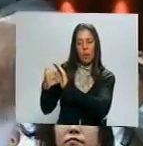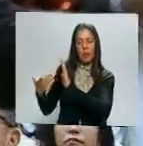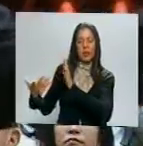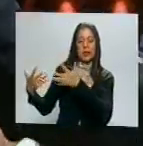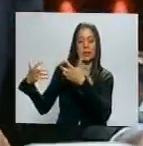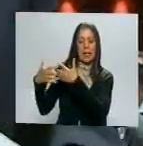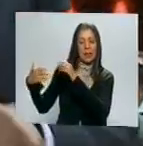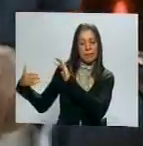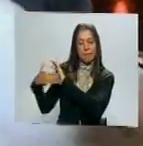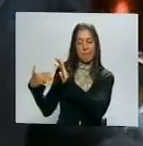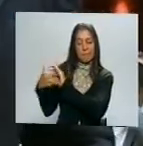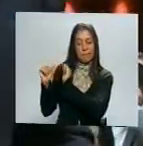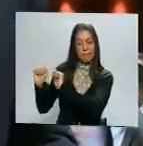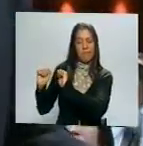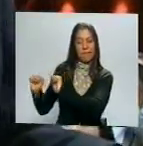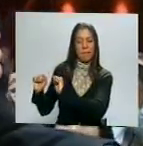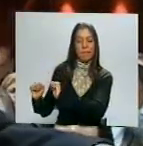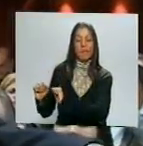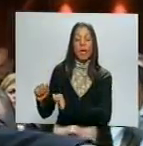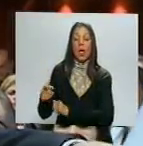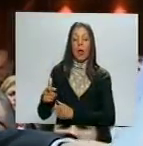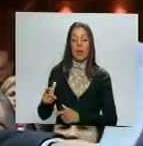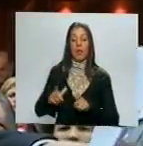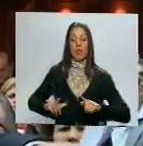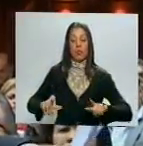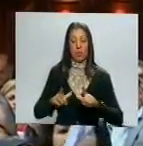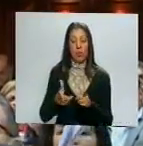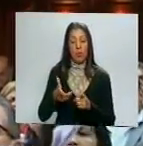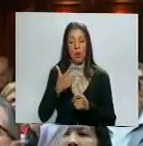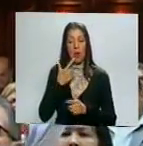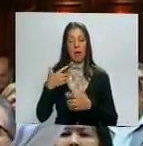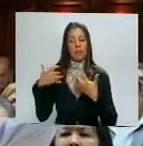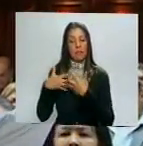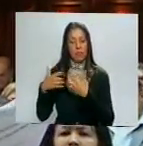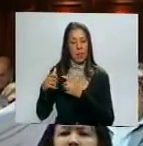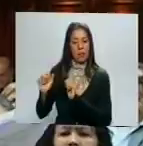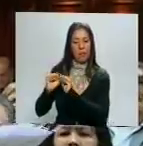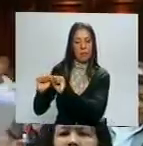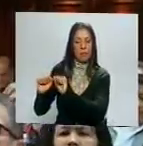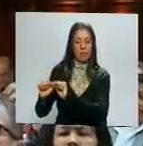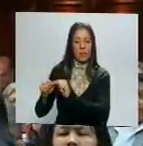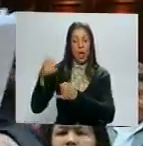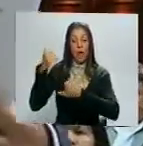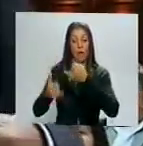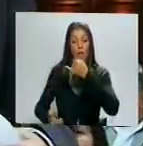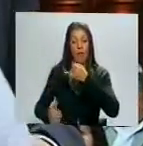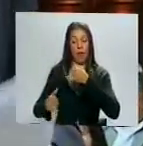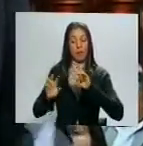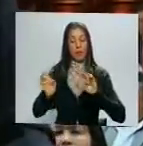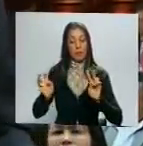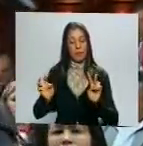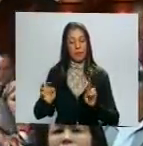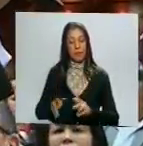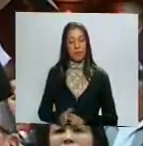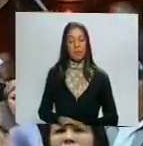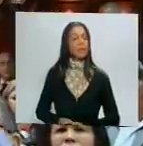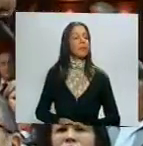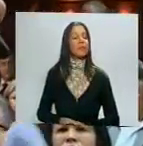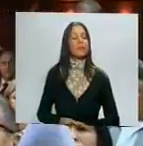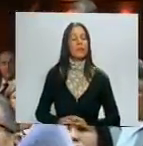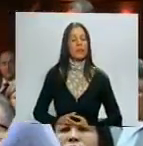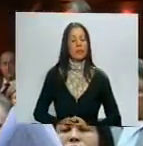en cualquiera de los terrenos donde esa batalla se establezca. Y finalmente, compañera